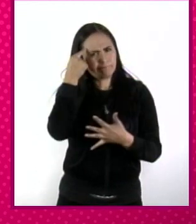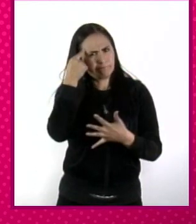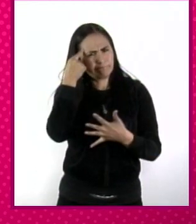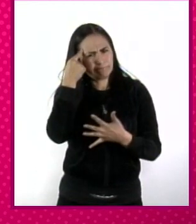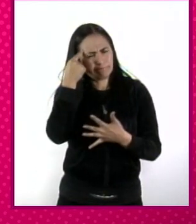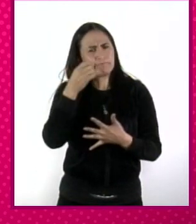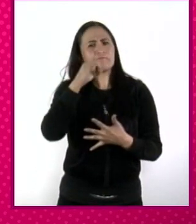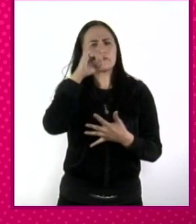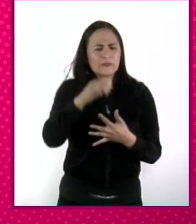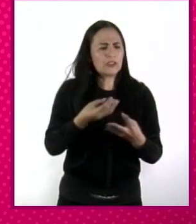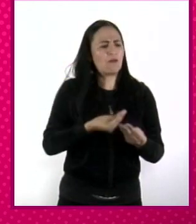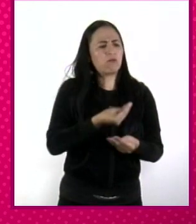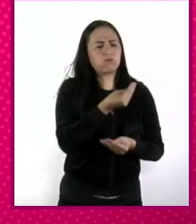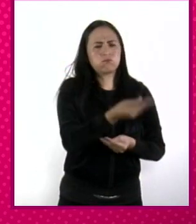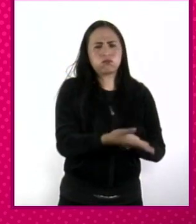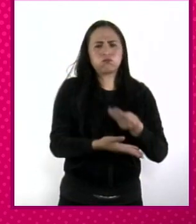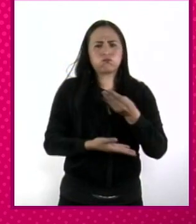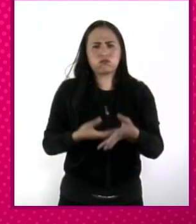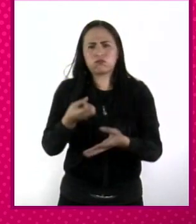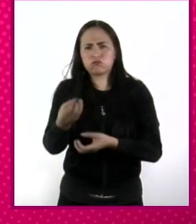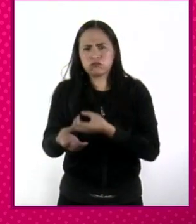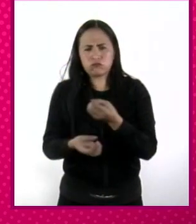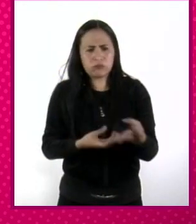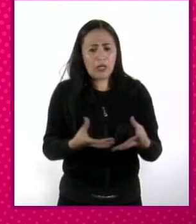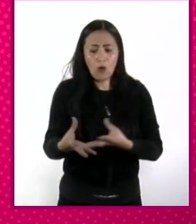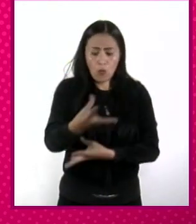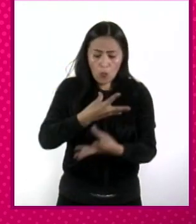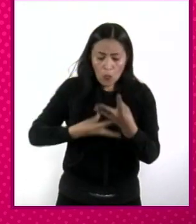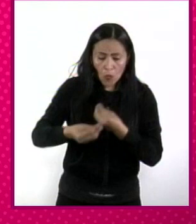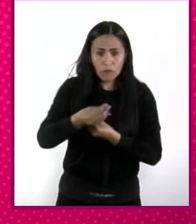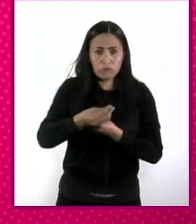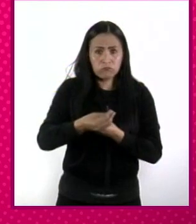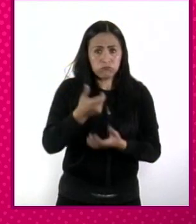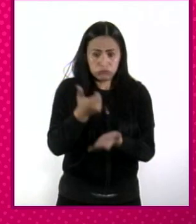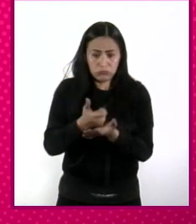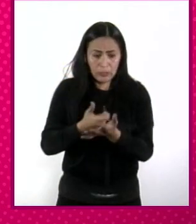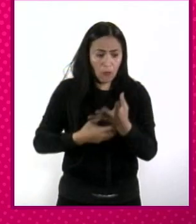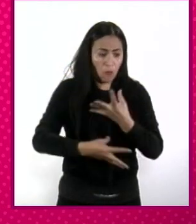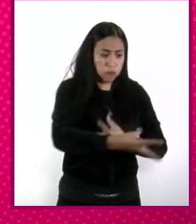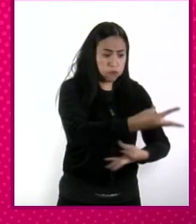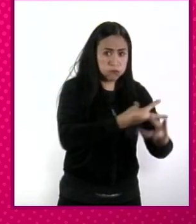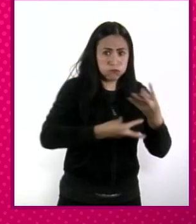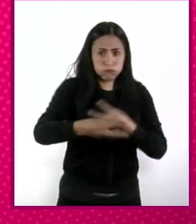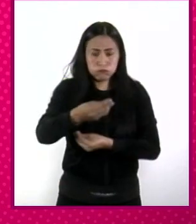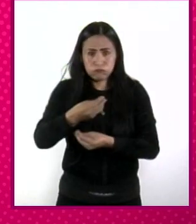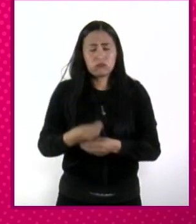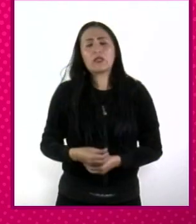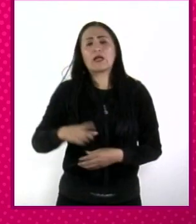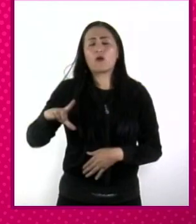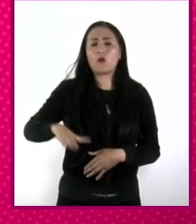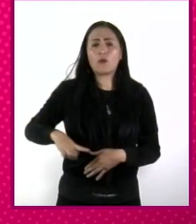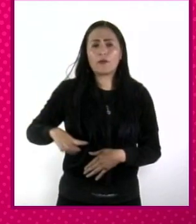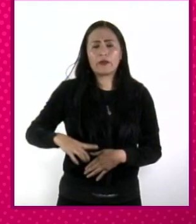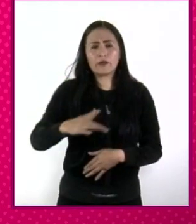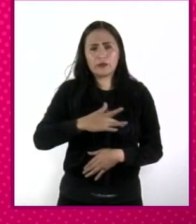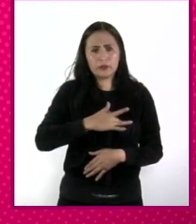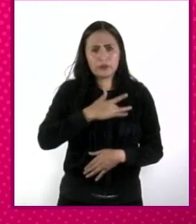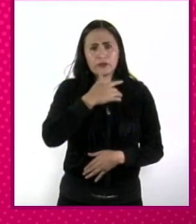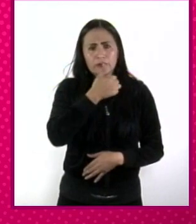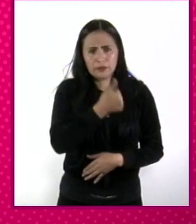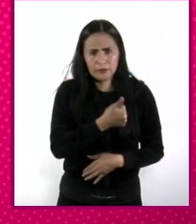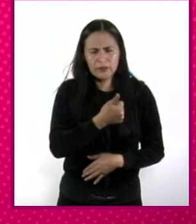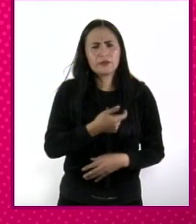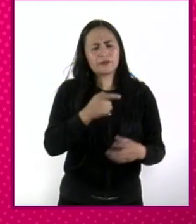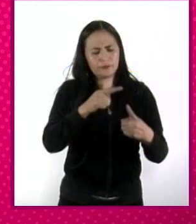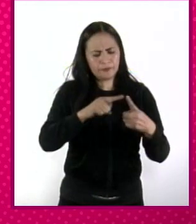de redistribución del ingreso. El estado de bienestar podemos entenderlo en tres